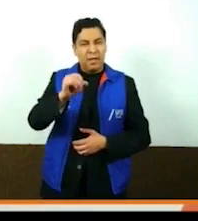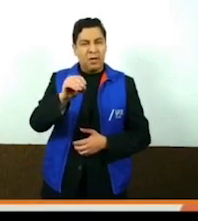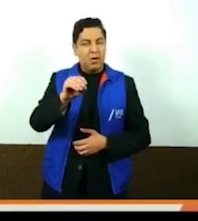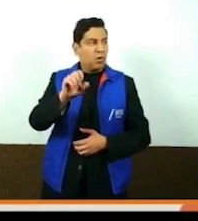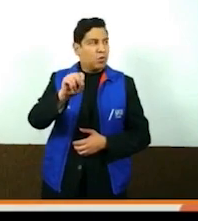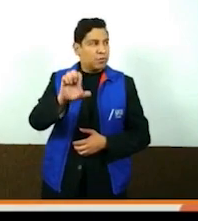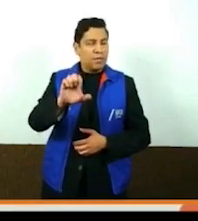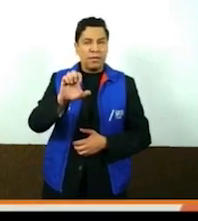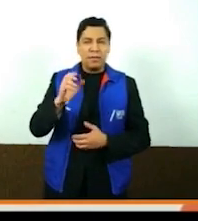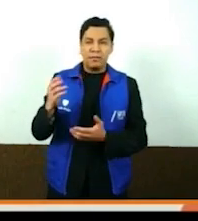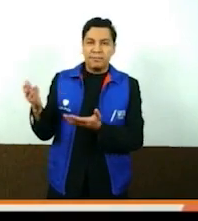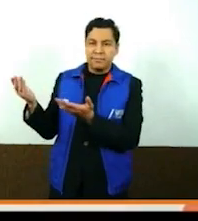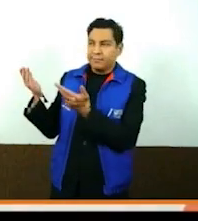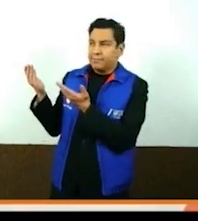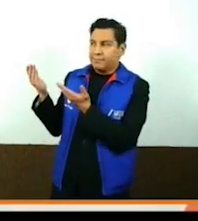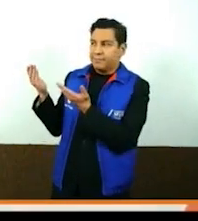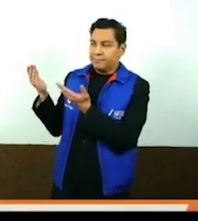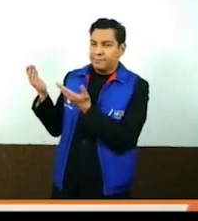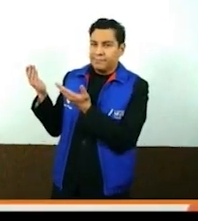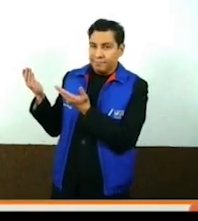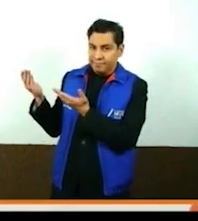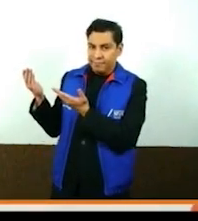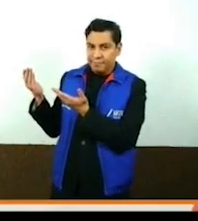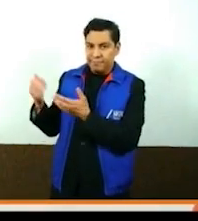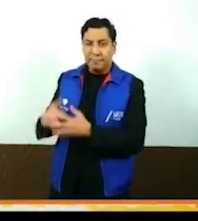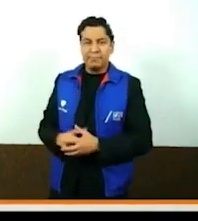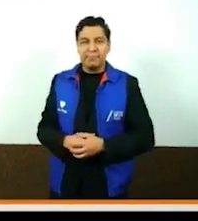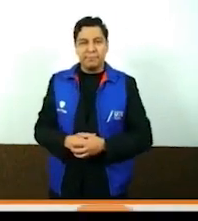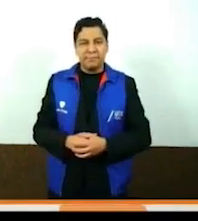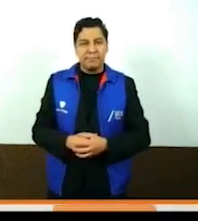María José López Vargas.